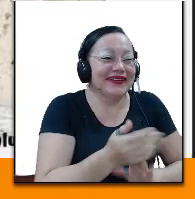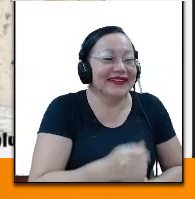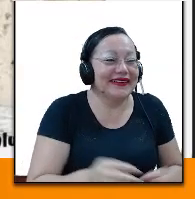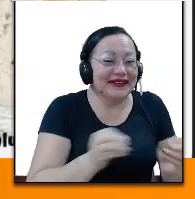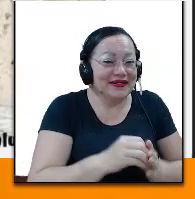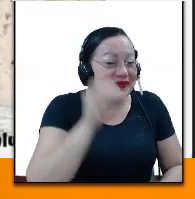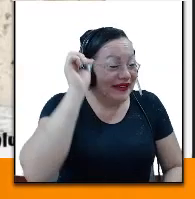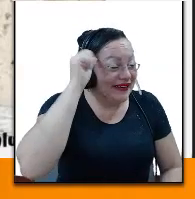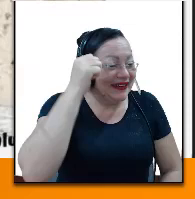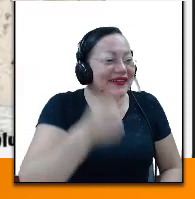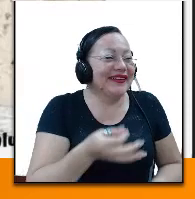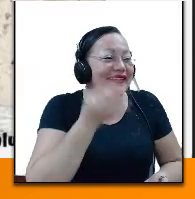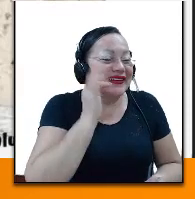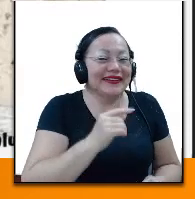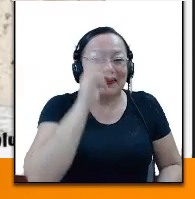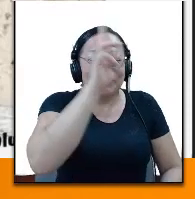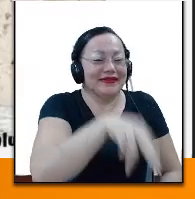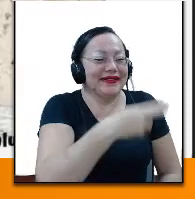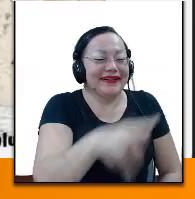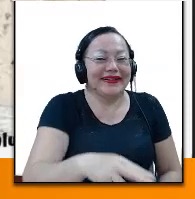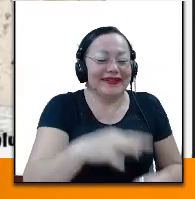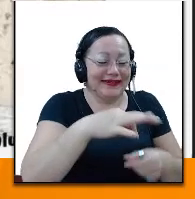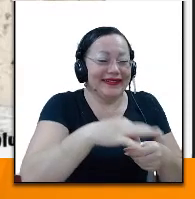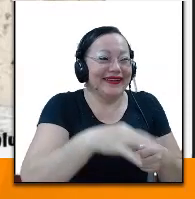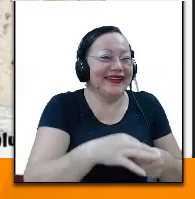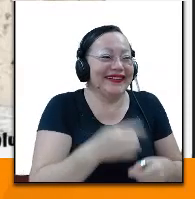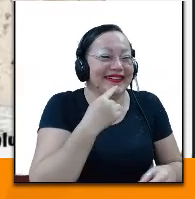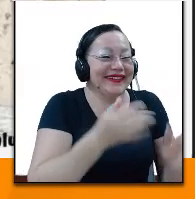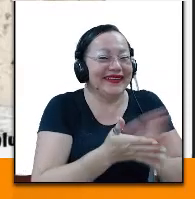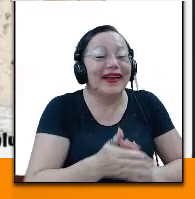que tomábamos, no volví a tomar, solo agüitas aromáticas.